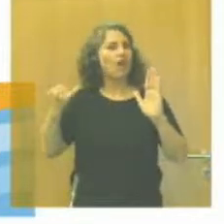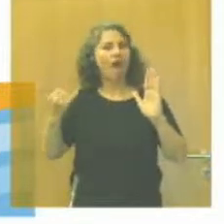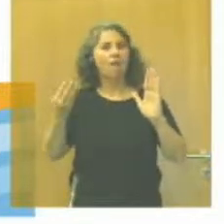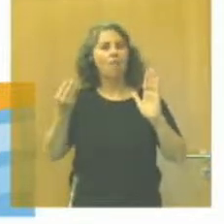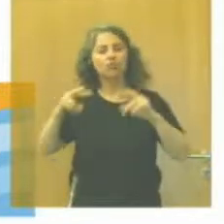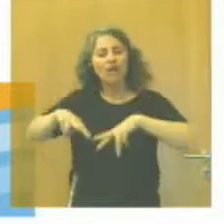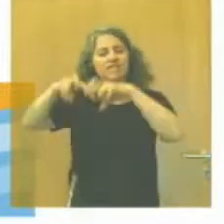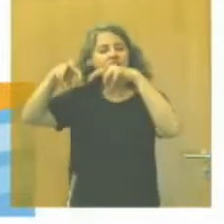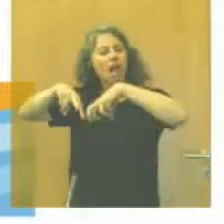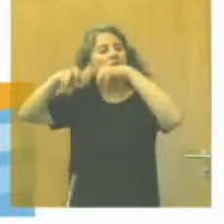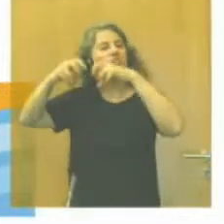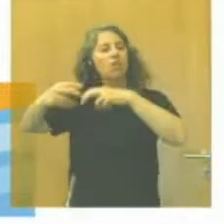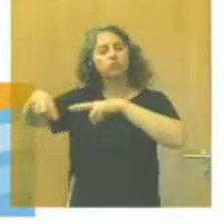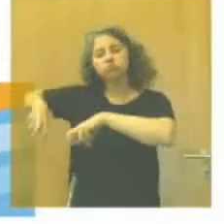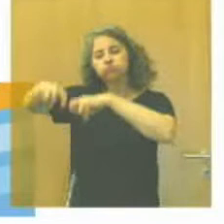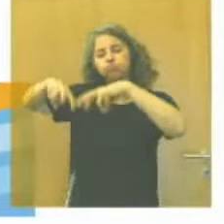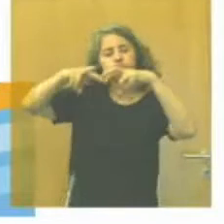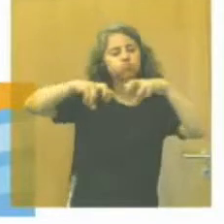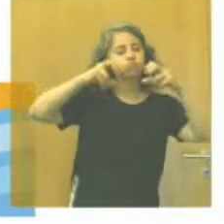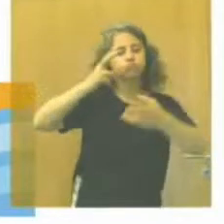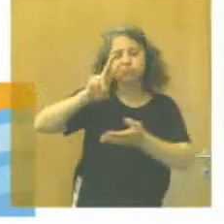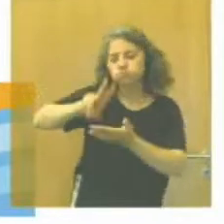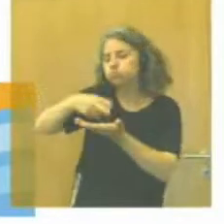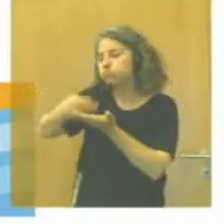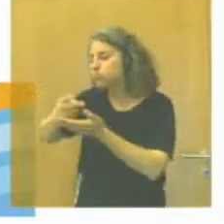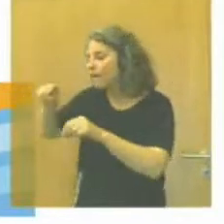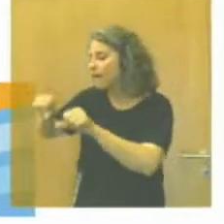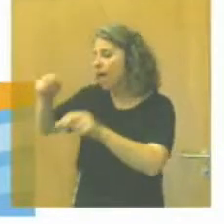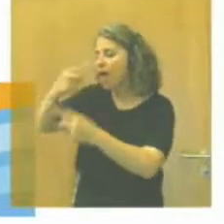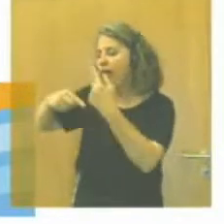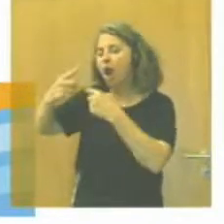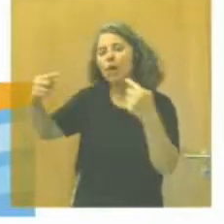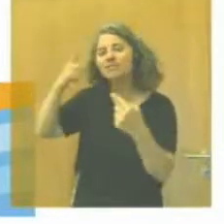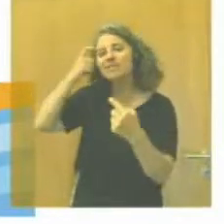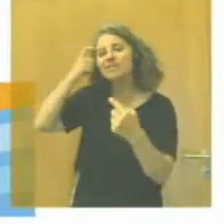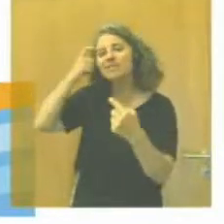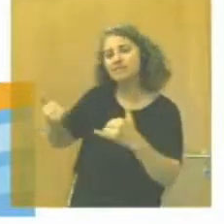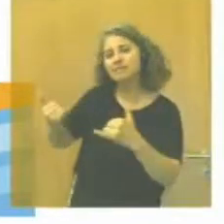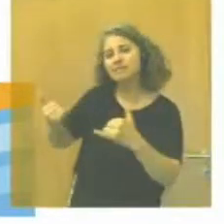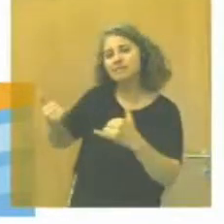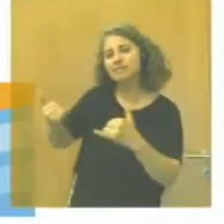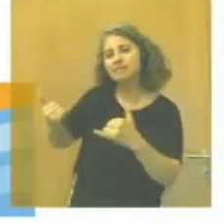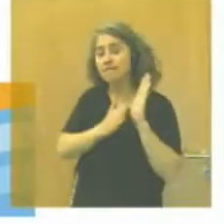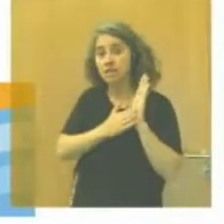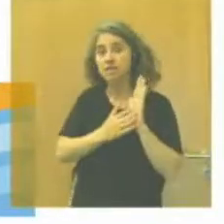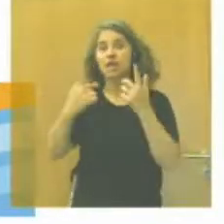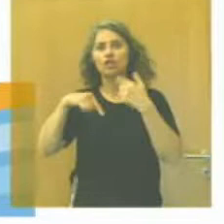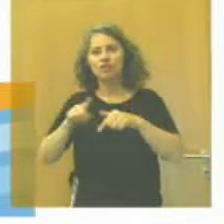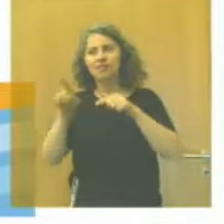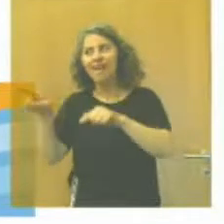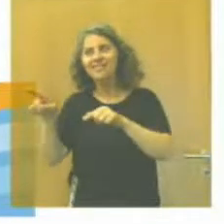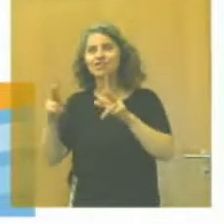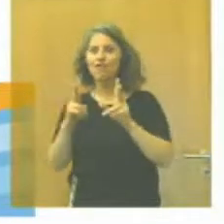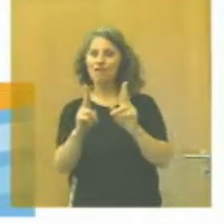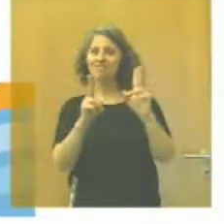mucha investigación y revisión de intervenciones que tienen una evidencia. Entonces, estas son las